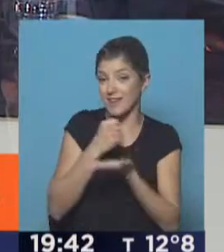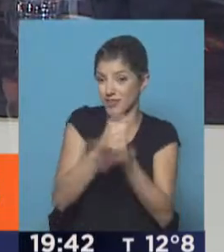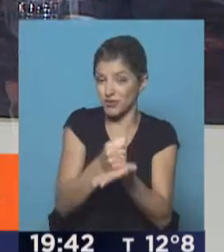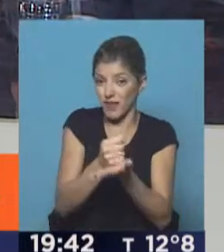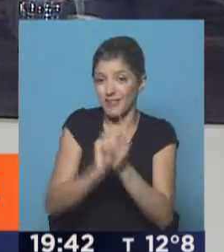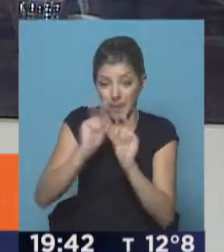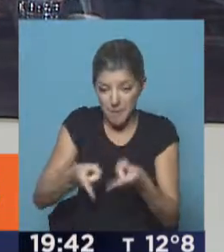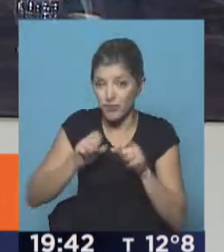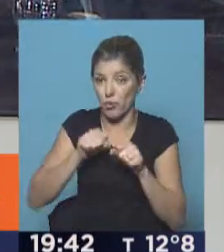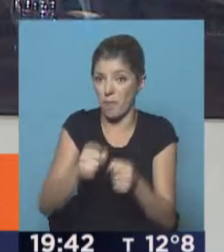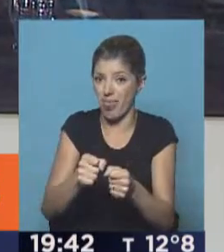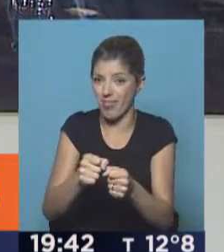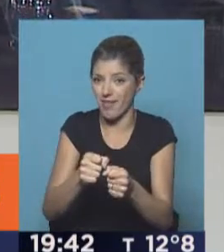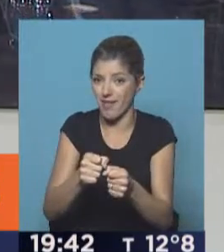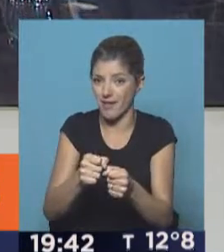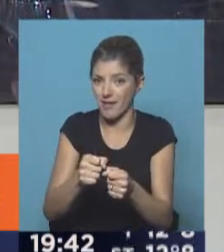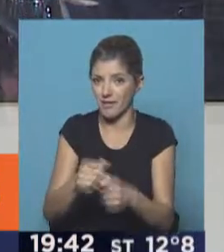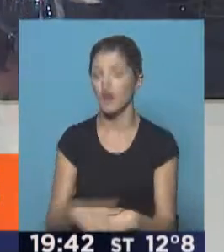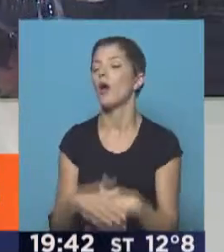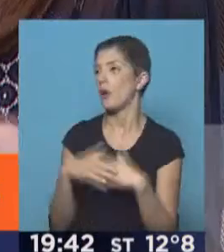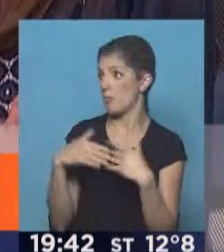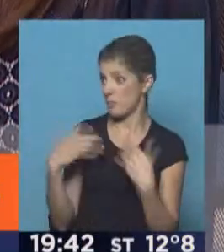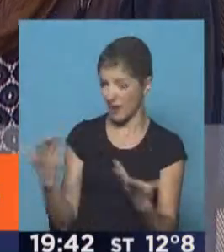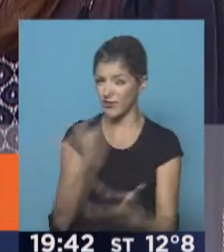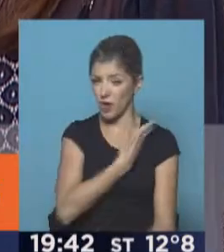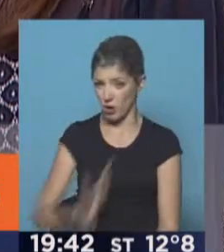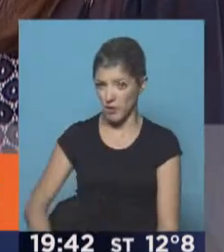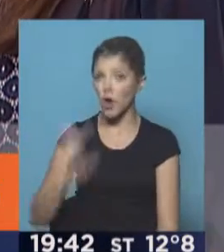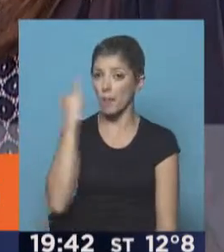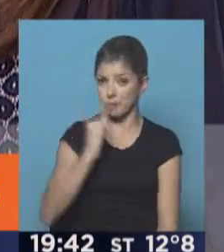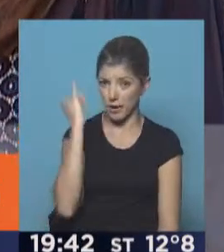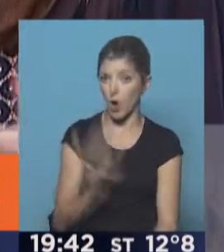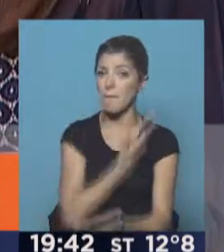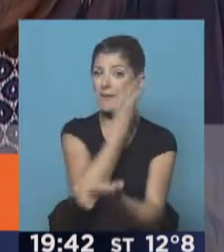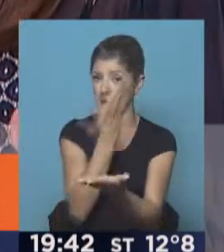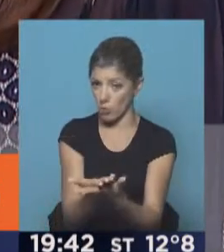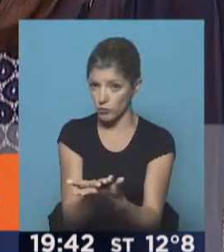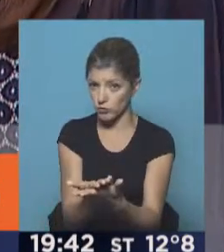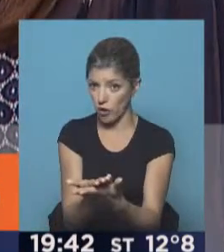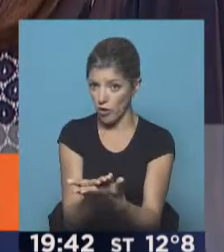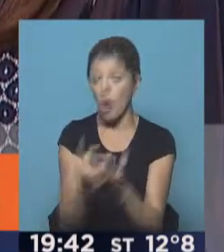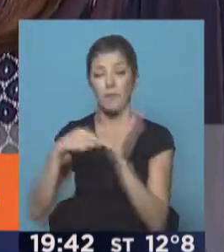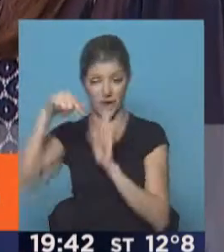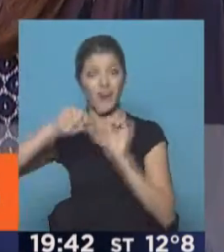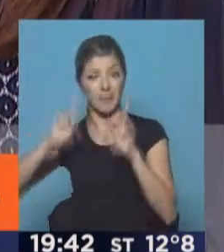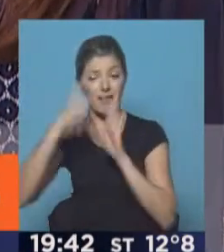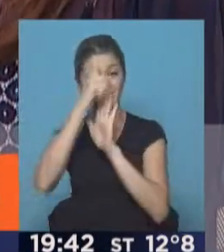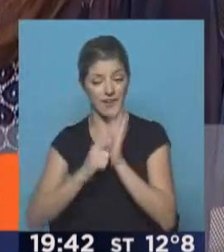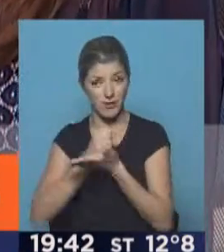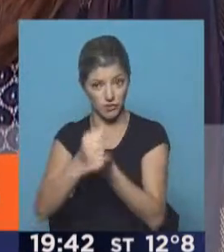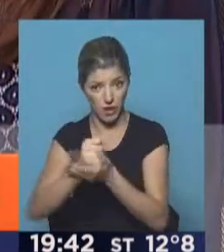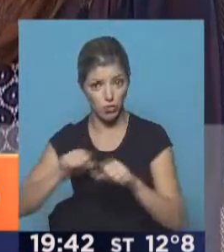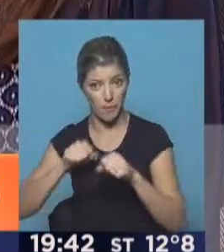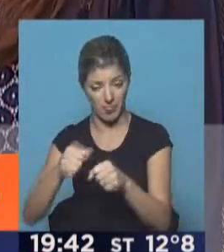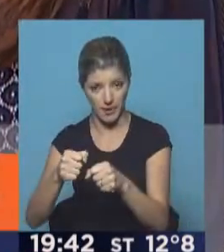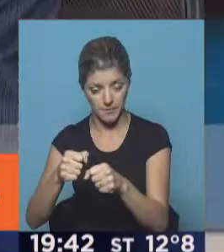Al anular ese... Bueno, por eso el gobierno explicó que iba a presentar el recurso, porque ahora se suspendió la tarifa social. El gobierno